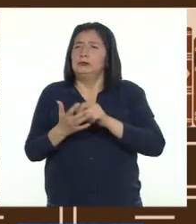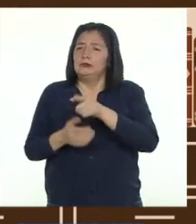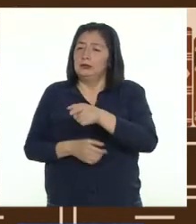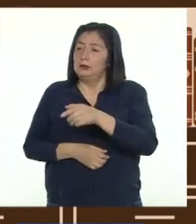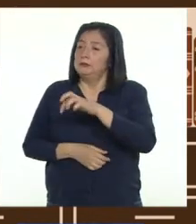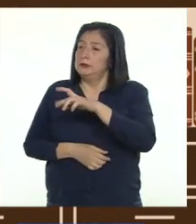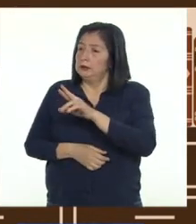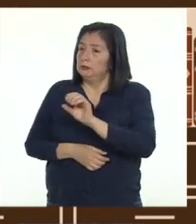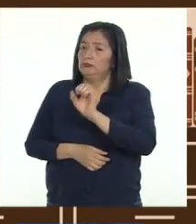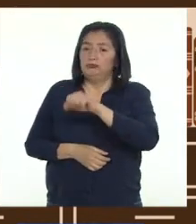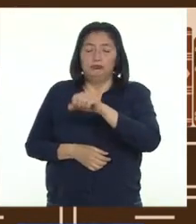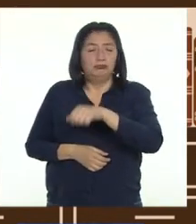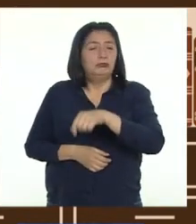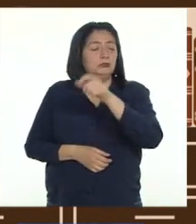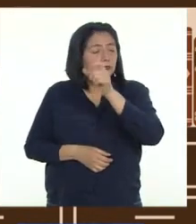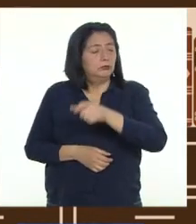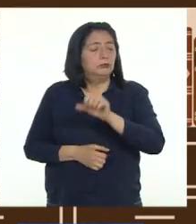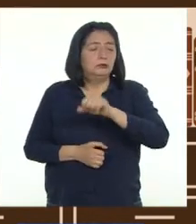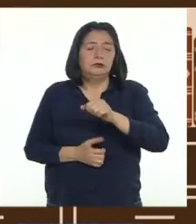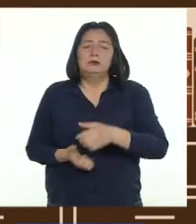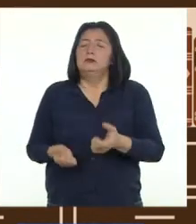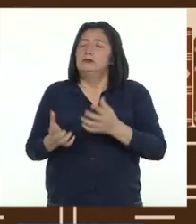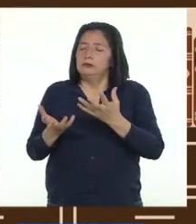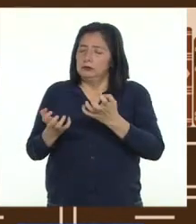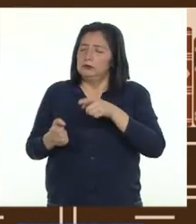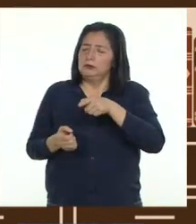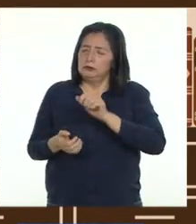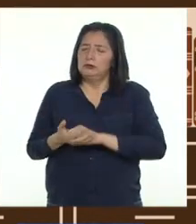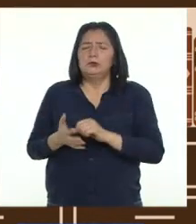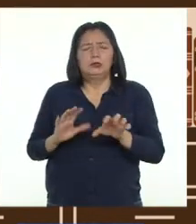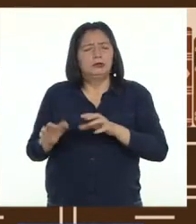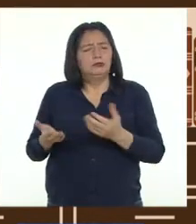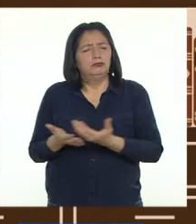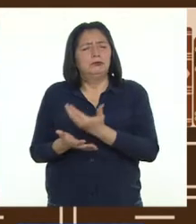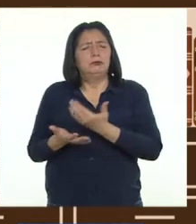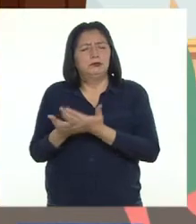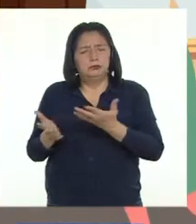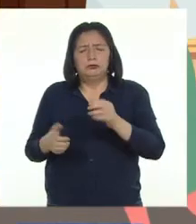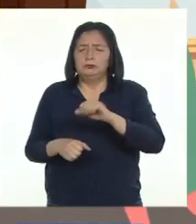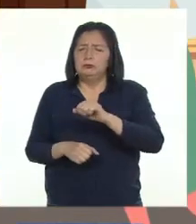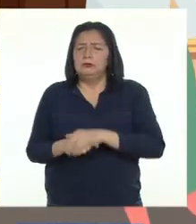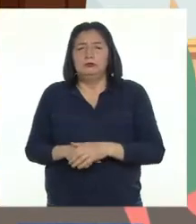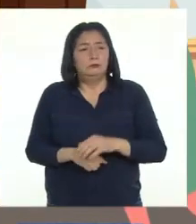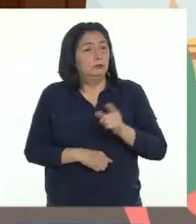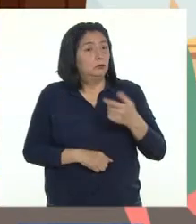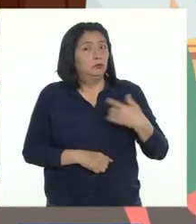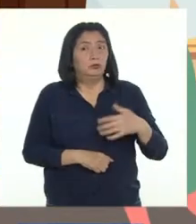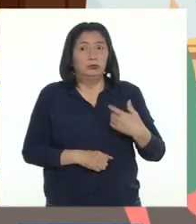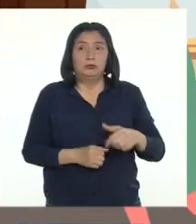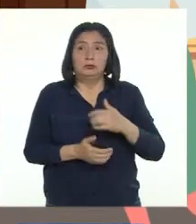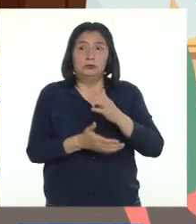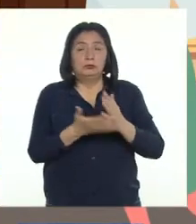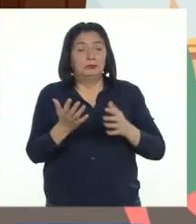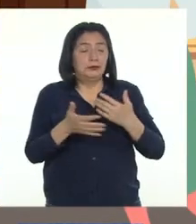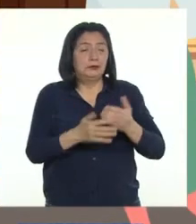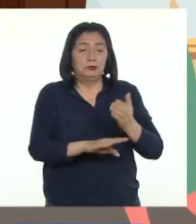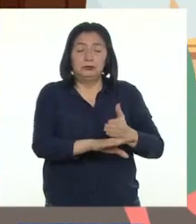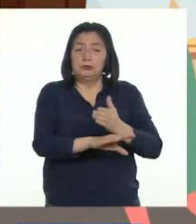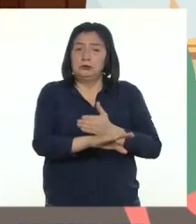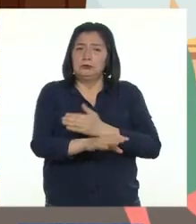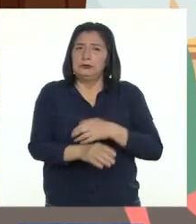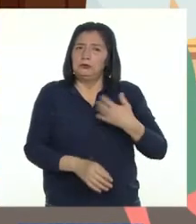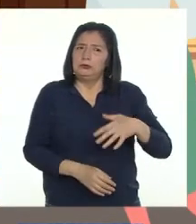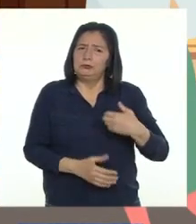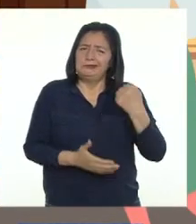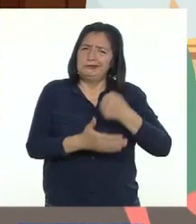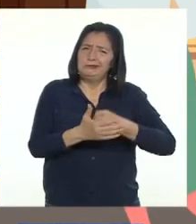era una persona que siempre quería hacer cosas nuevas. Gran parte de nuestros logros ha sido la